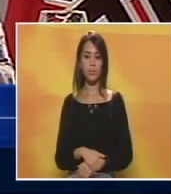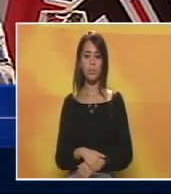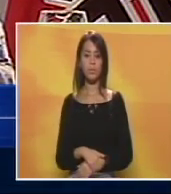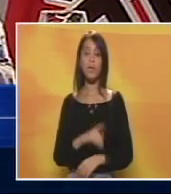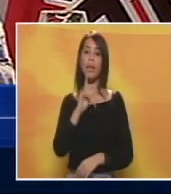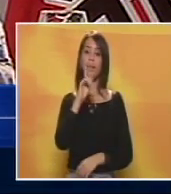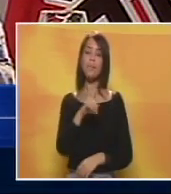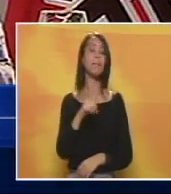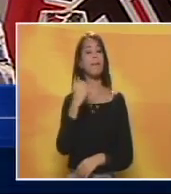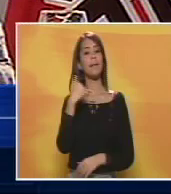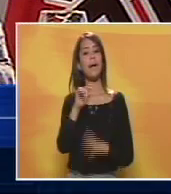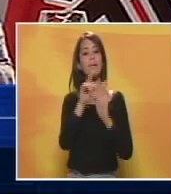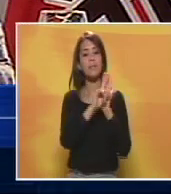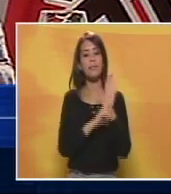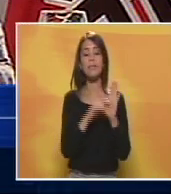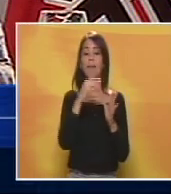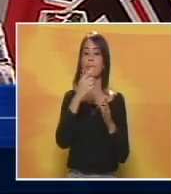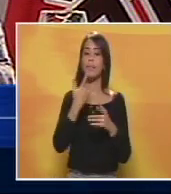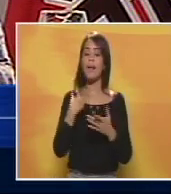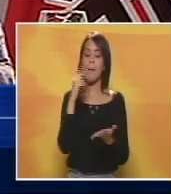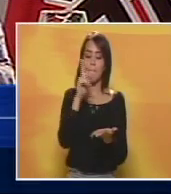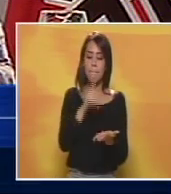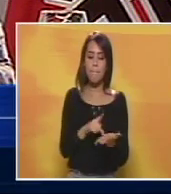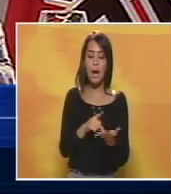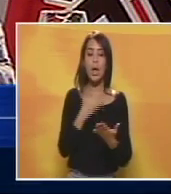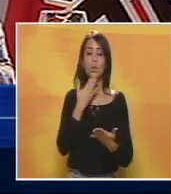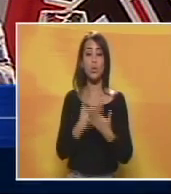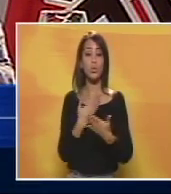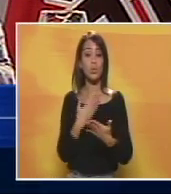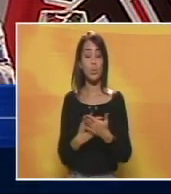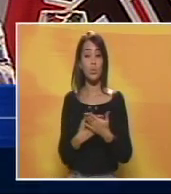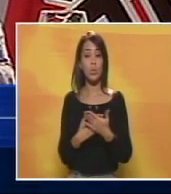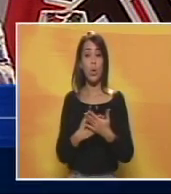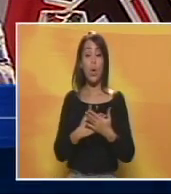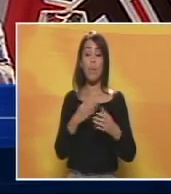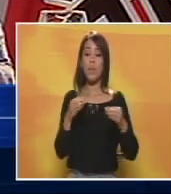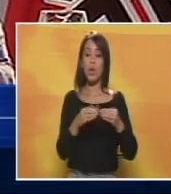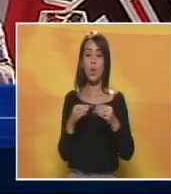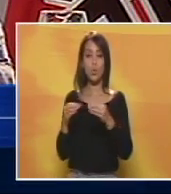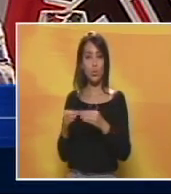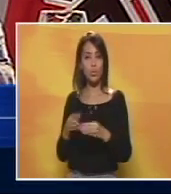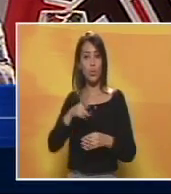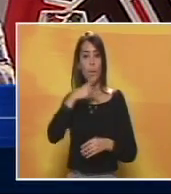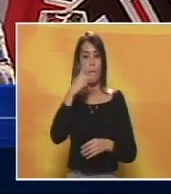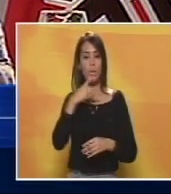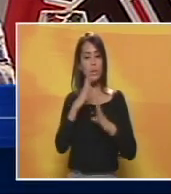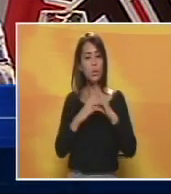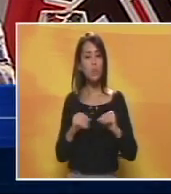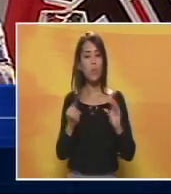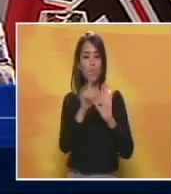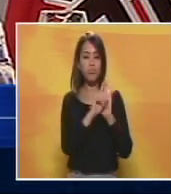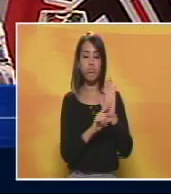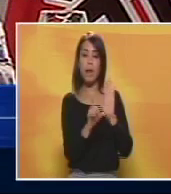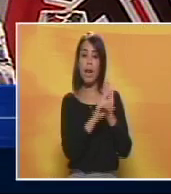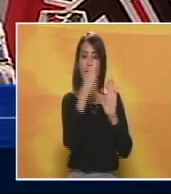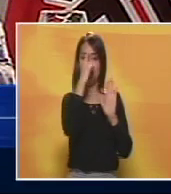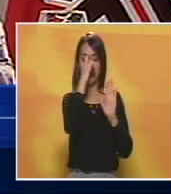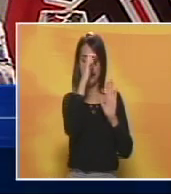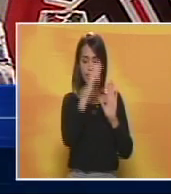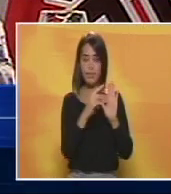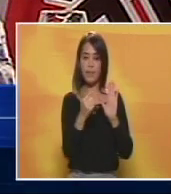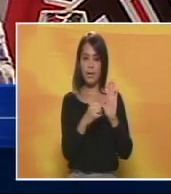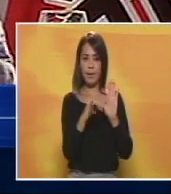las garantías de la presencia de los testigos de los partidos políticos en todas las instancias que están establecidas en la ley, así